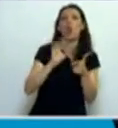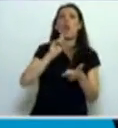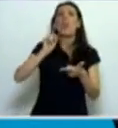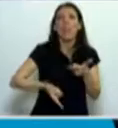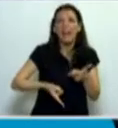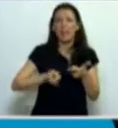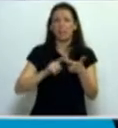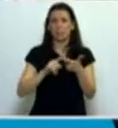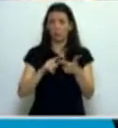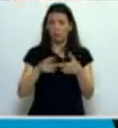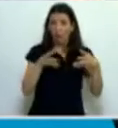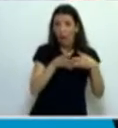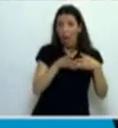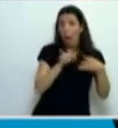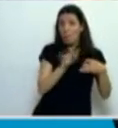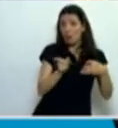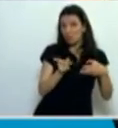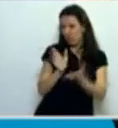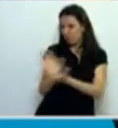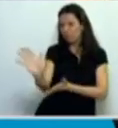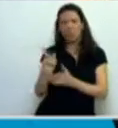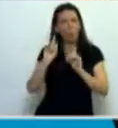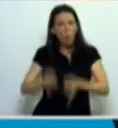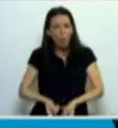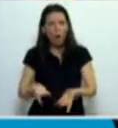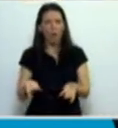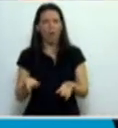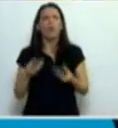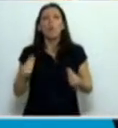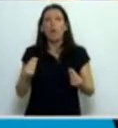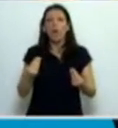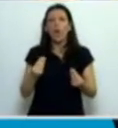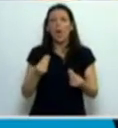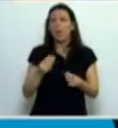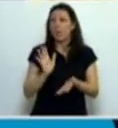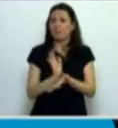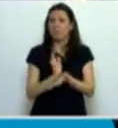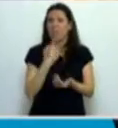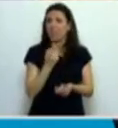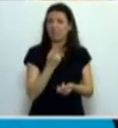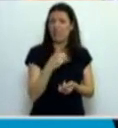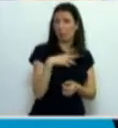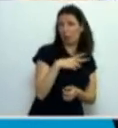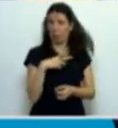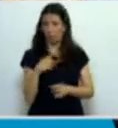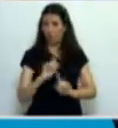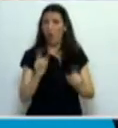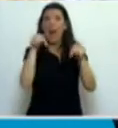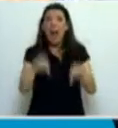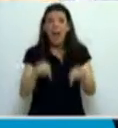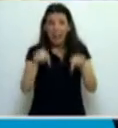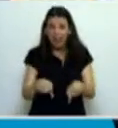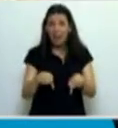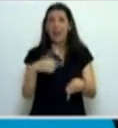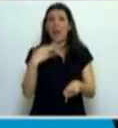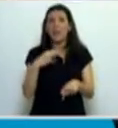rechazados por la oposición por no darse las circunstancias para los decretos de necesidad de urgencia. No es un contrato entre privados, pero el lugar para discutirlos es